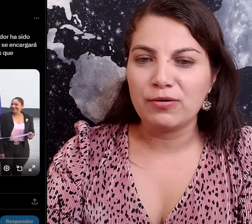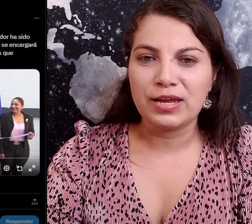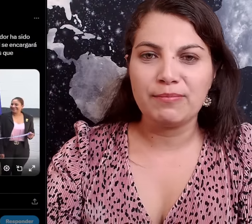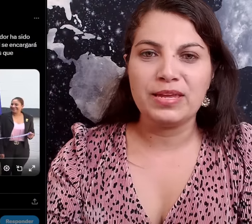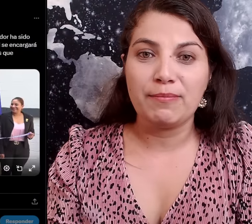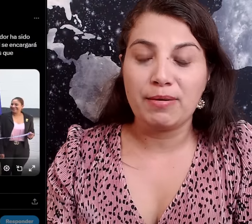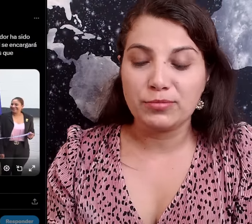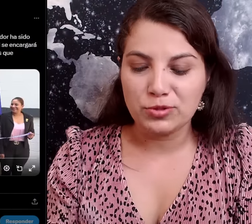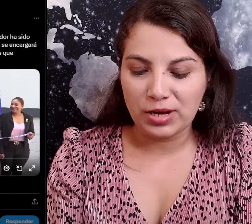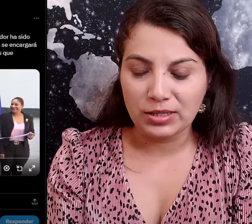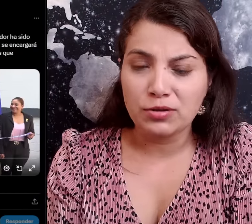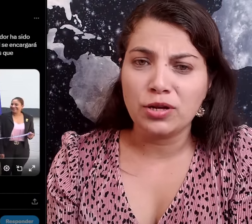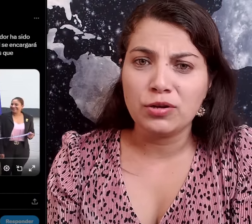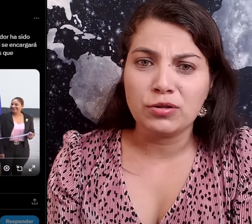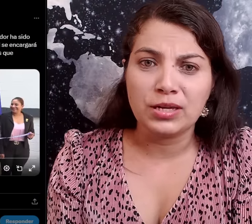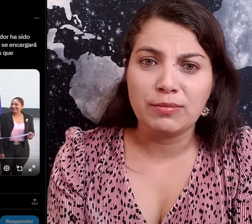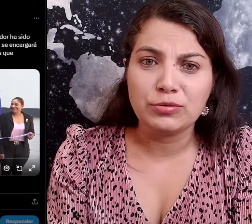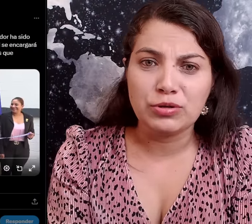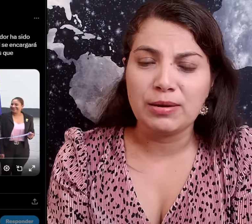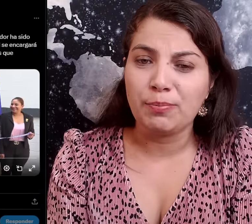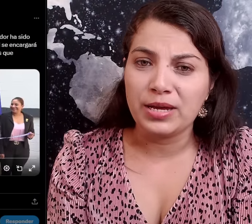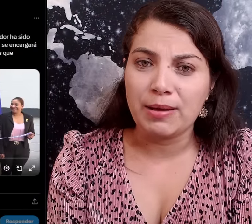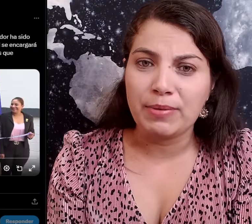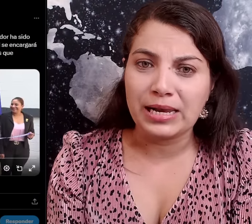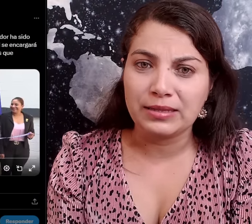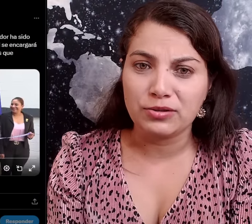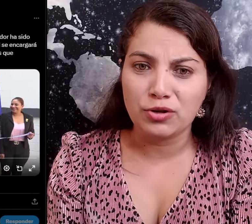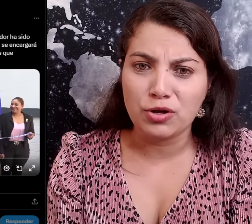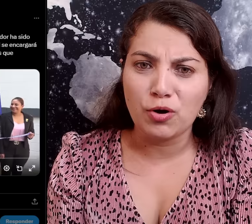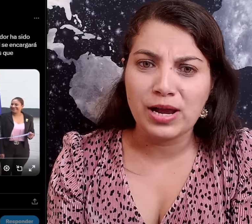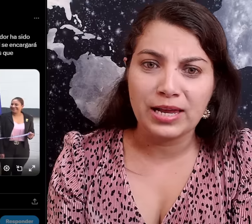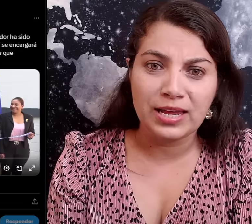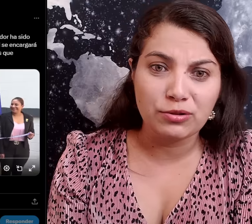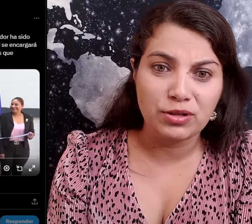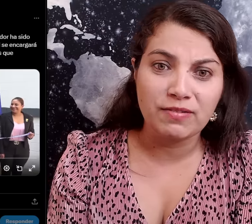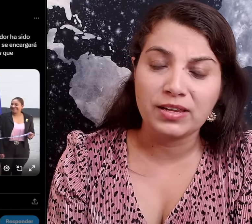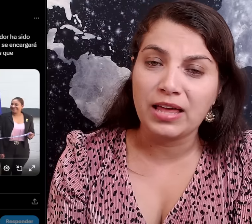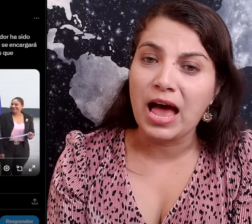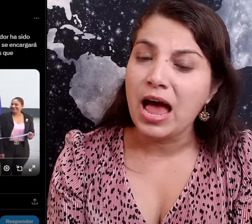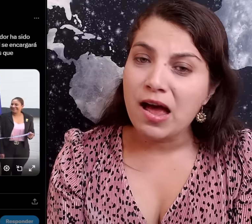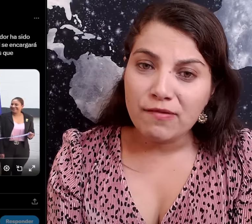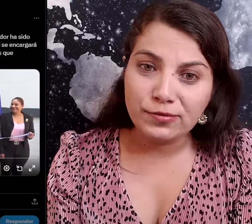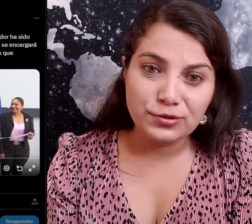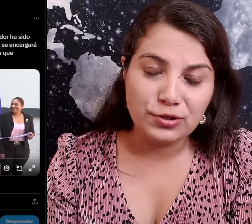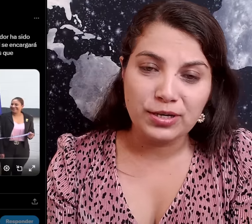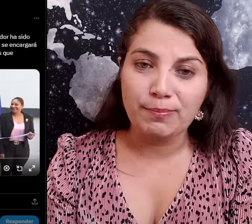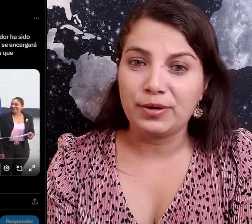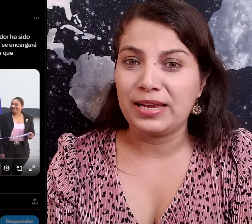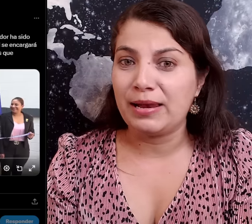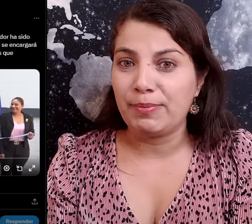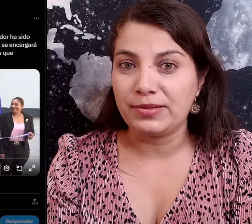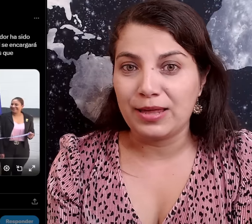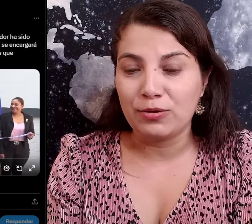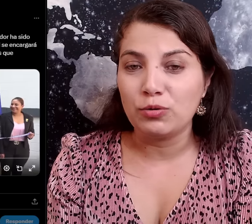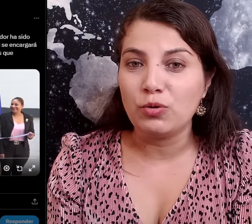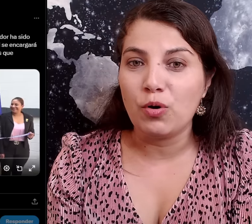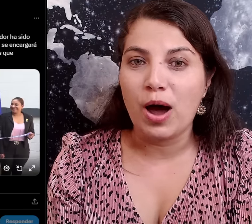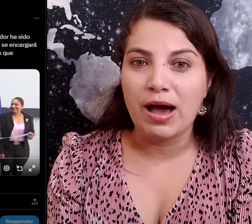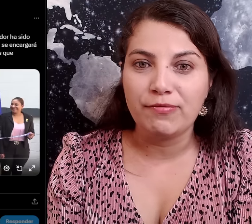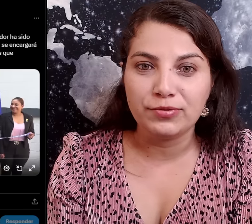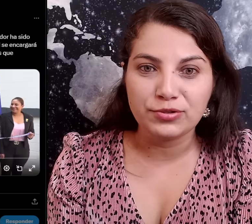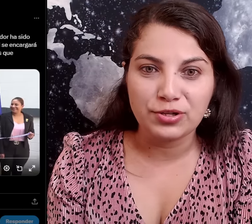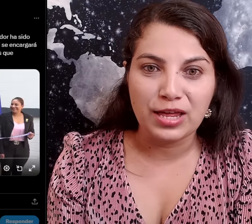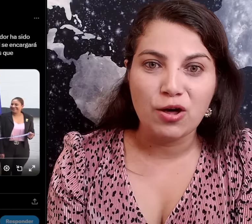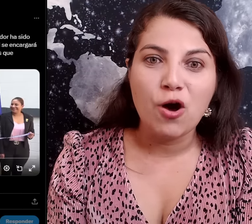de algo que me llama mucho la atención y yo sé que a muchos les puede llamar la atención y ojalá que eso de verdad funcione porque en el pasado no